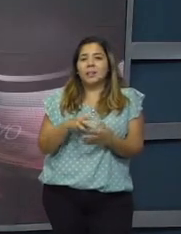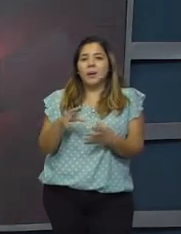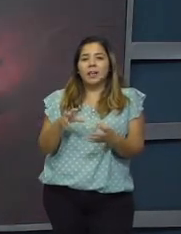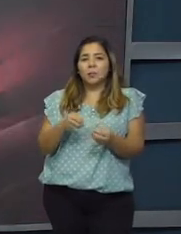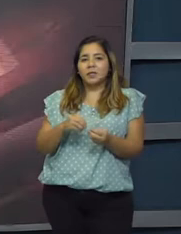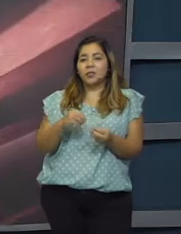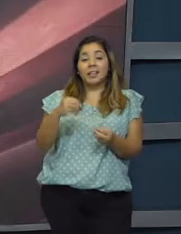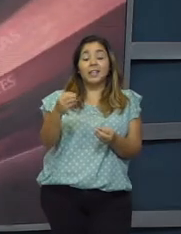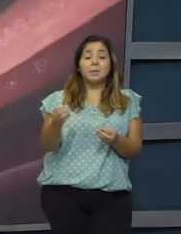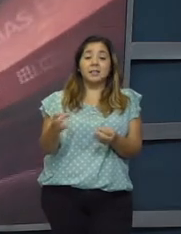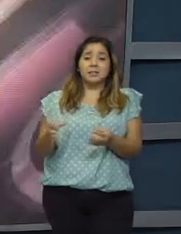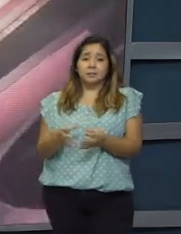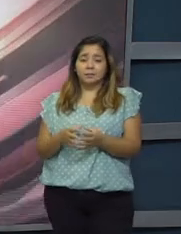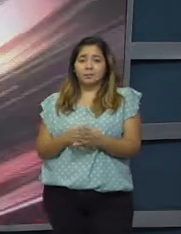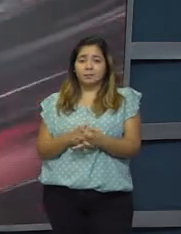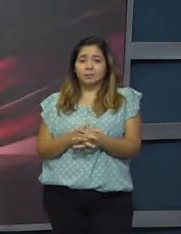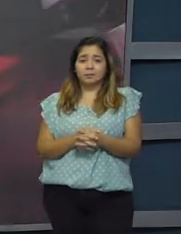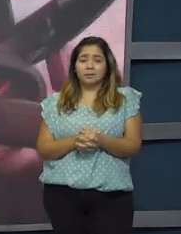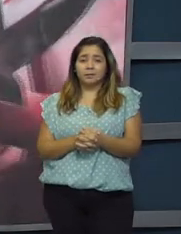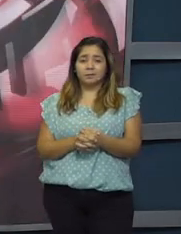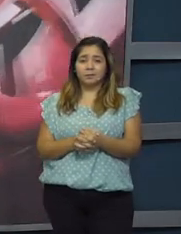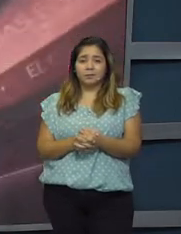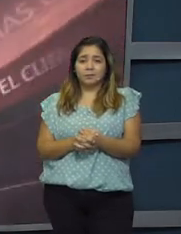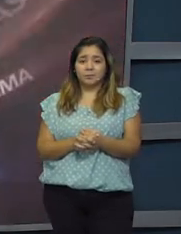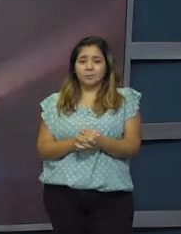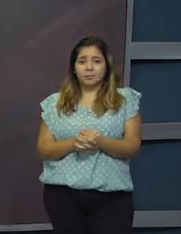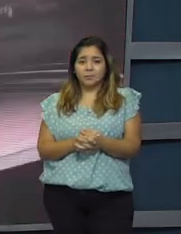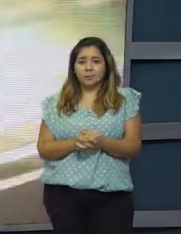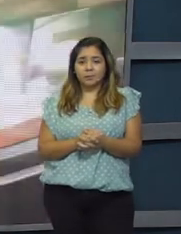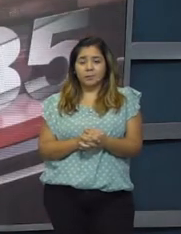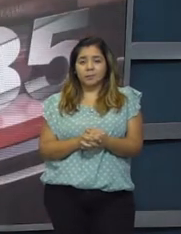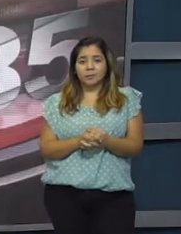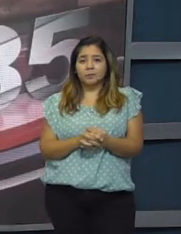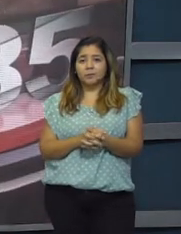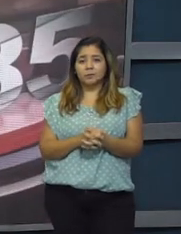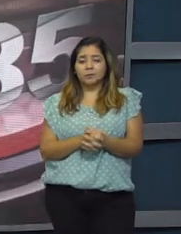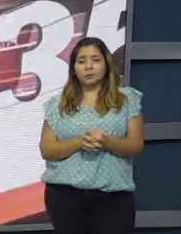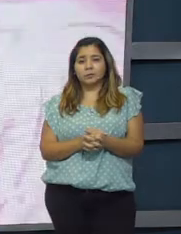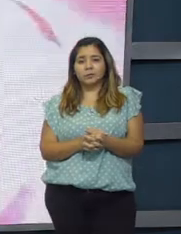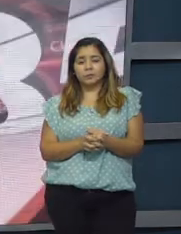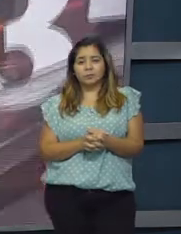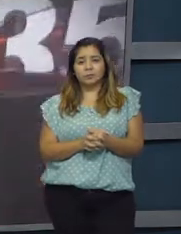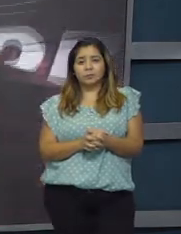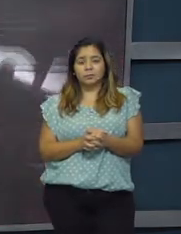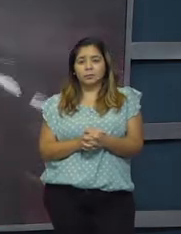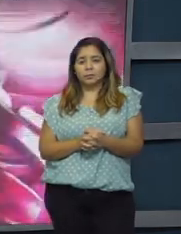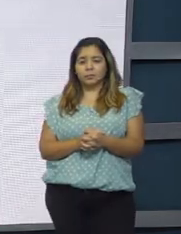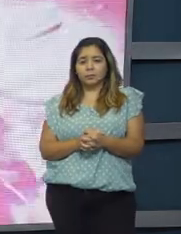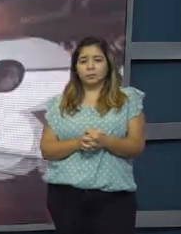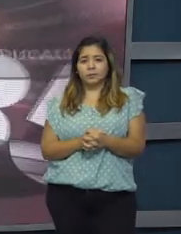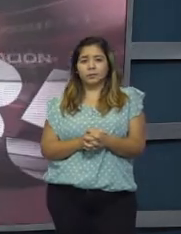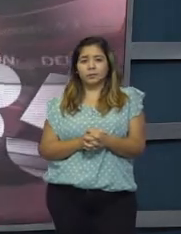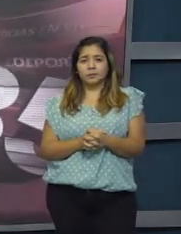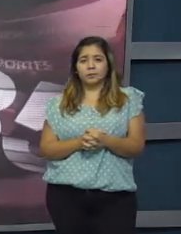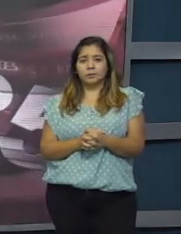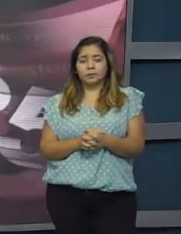Así que así también con el hotelero, con el comedor, con el que vende la tortita, con el del comercio. No